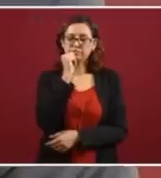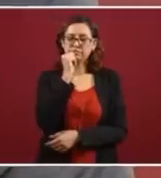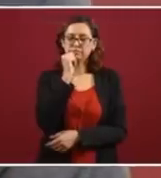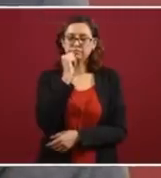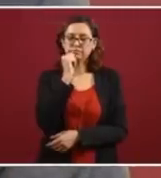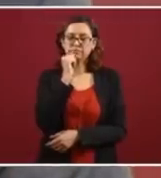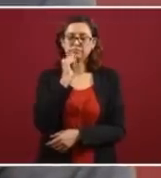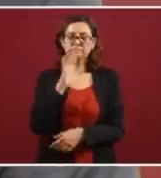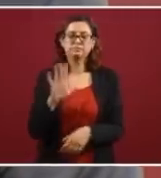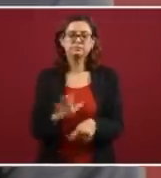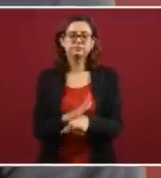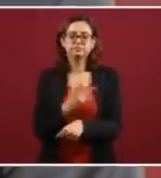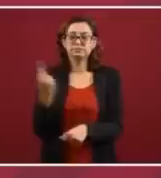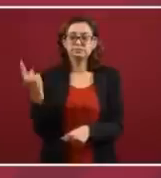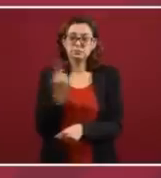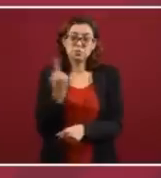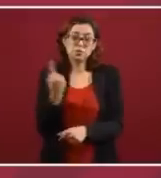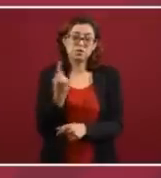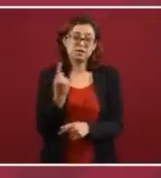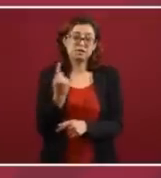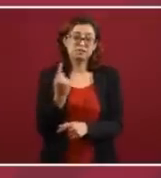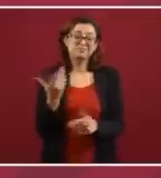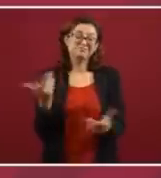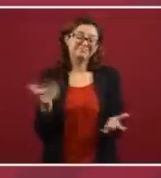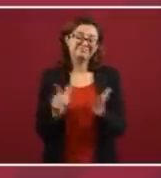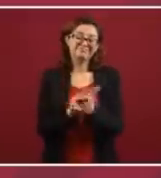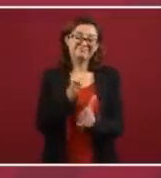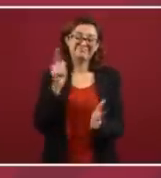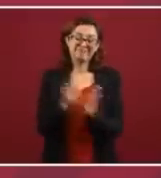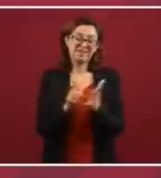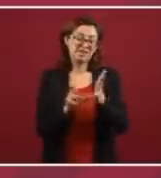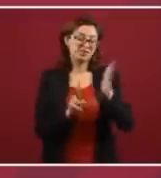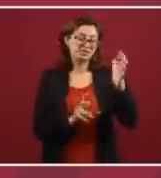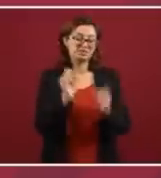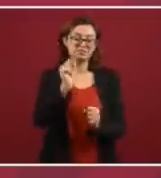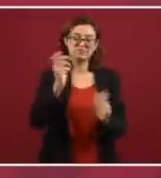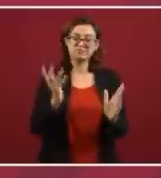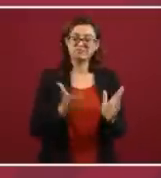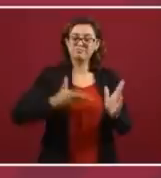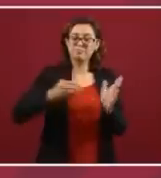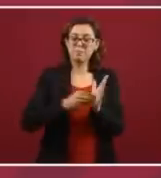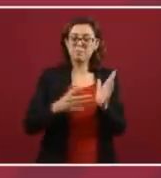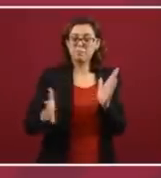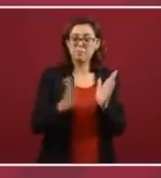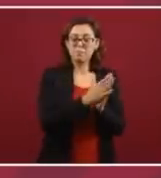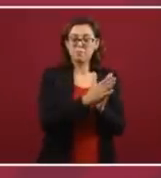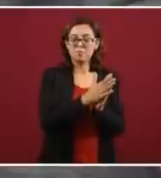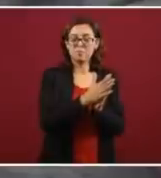porque así estaba establecido en la Constitución, que